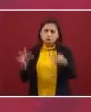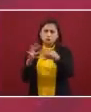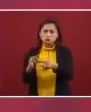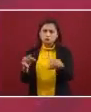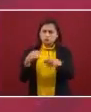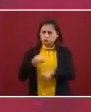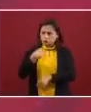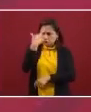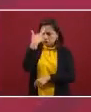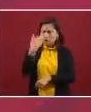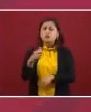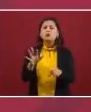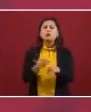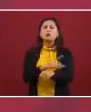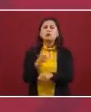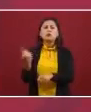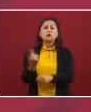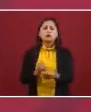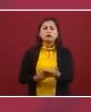con humanismo.